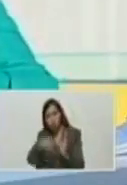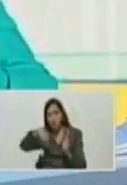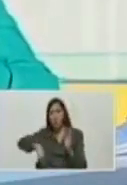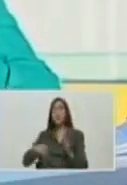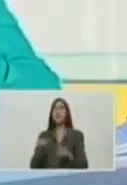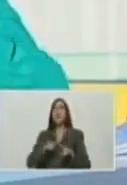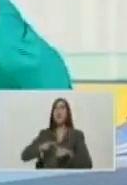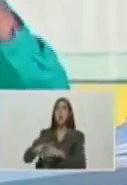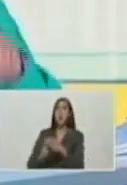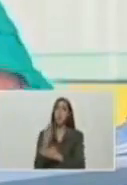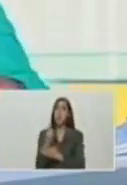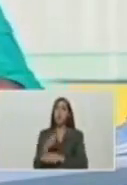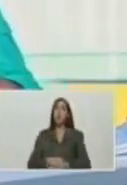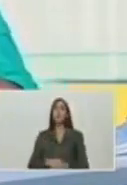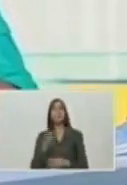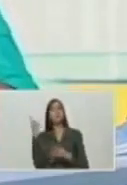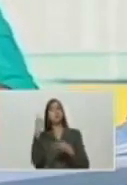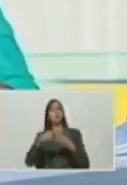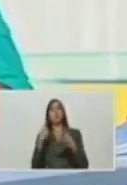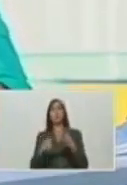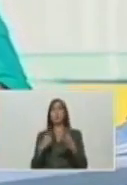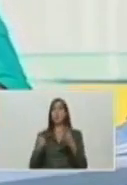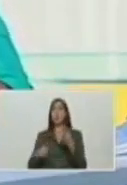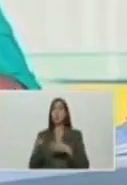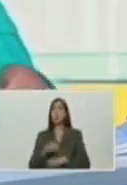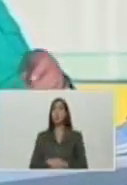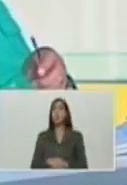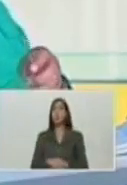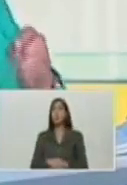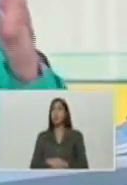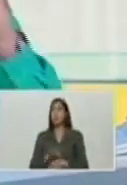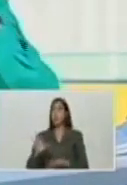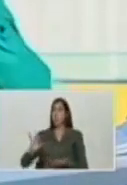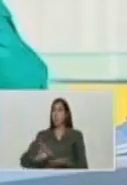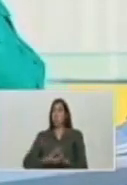Colombia, etcétera. Allí está. Estamos llenando de gloria